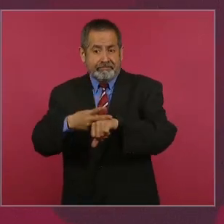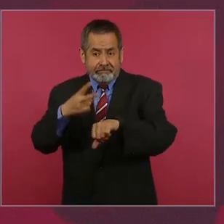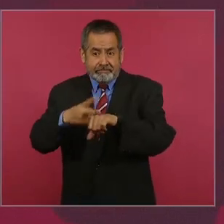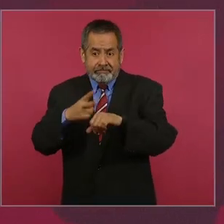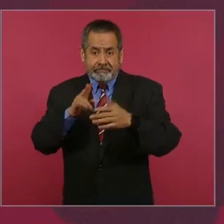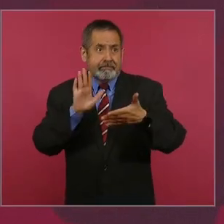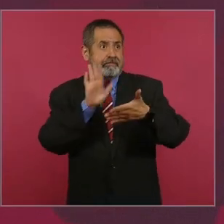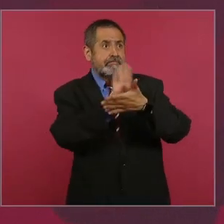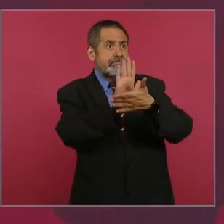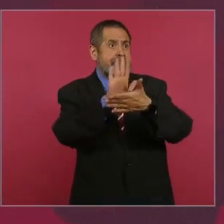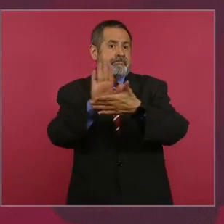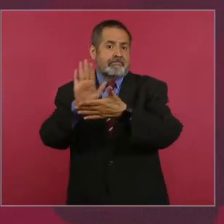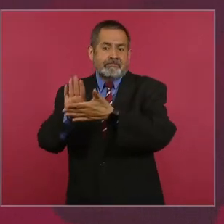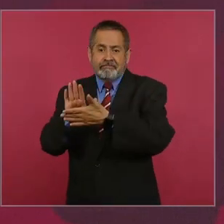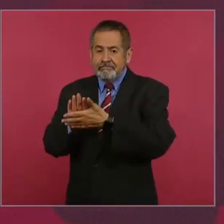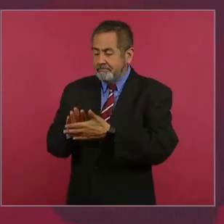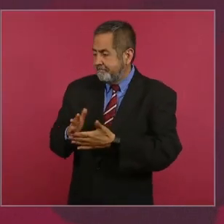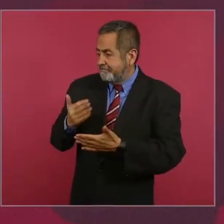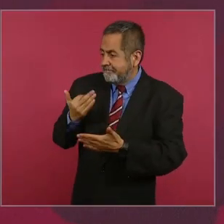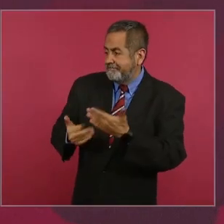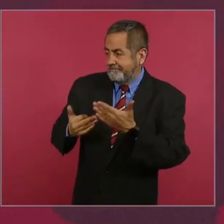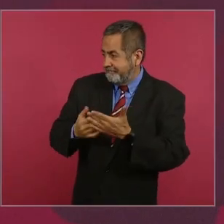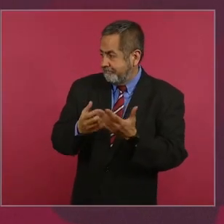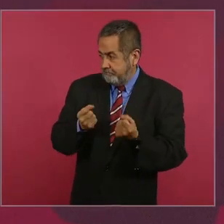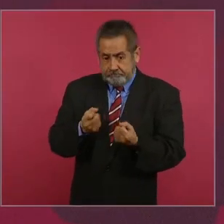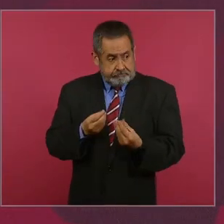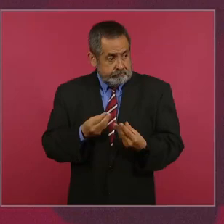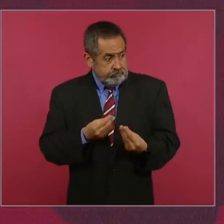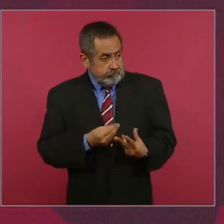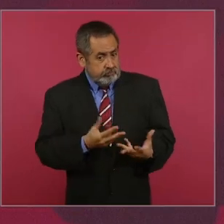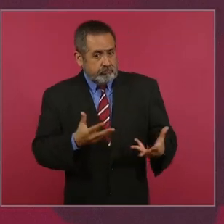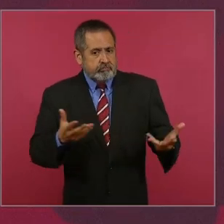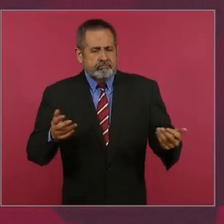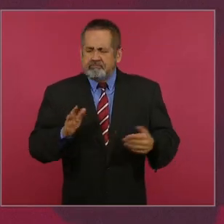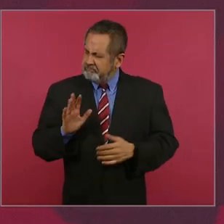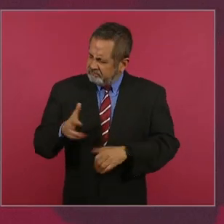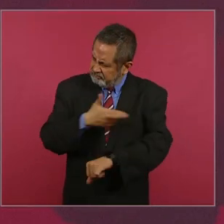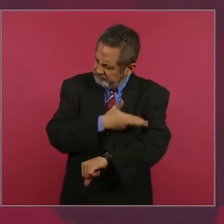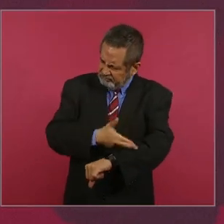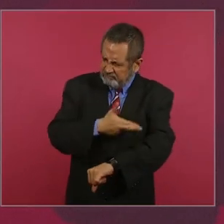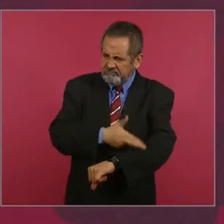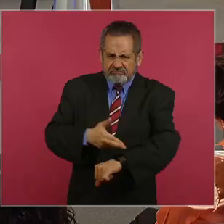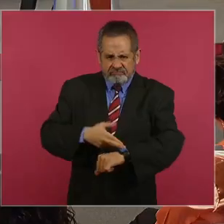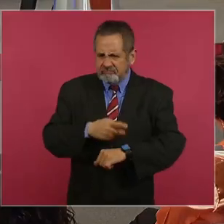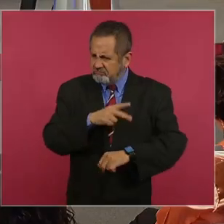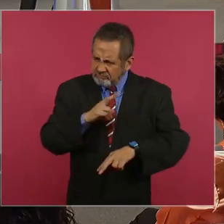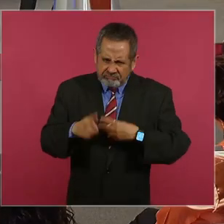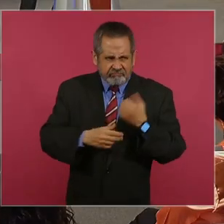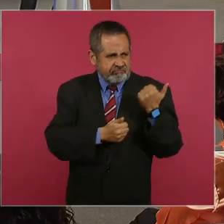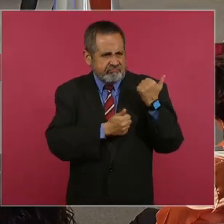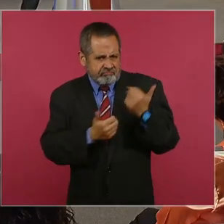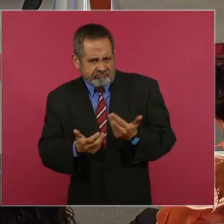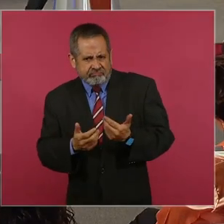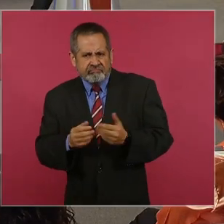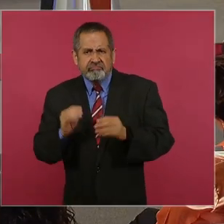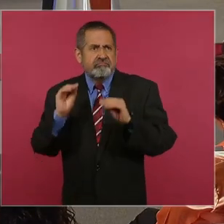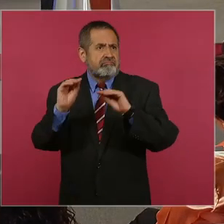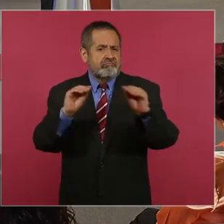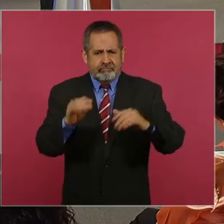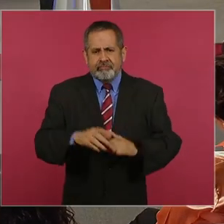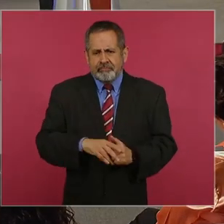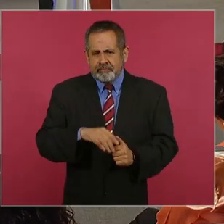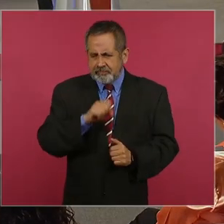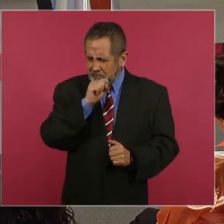material que se requiere, pero también ya empresarios de